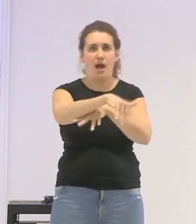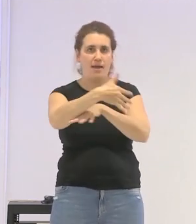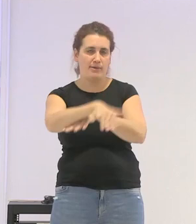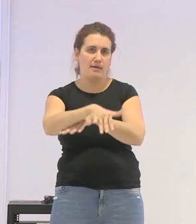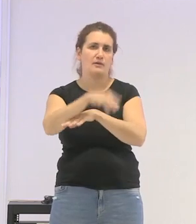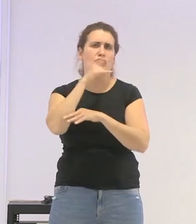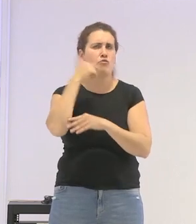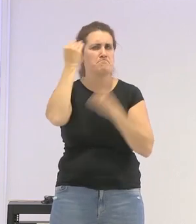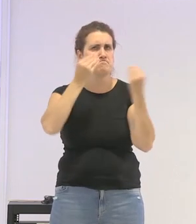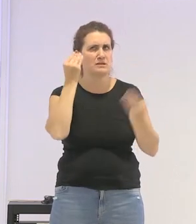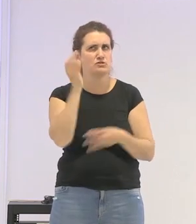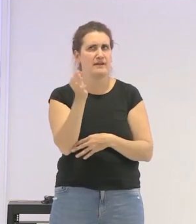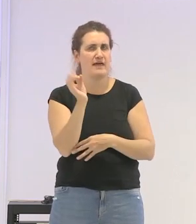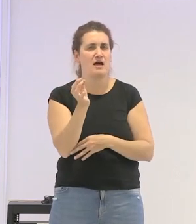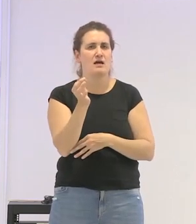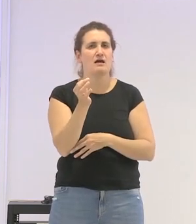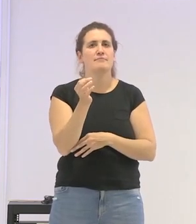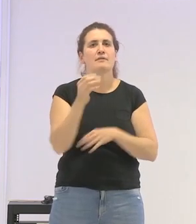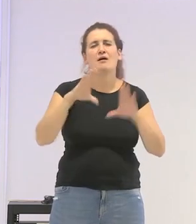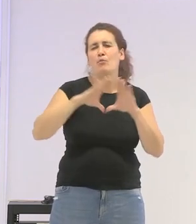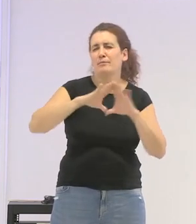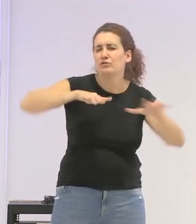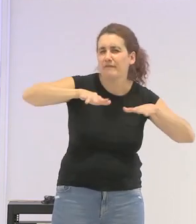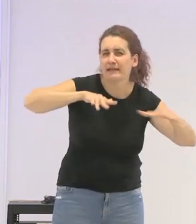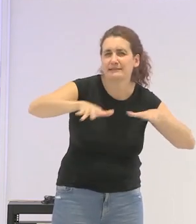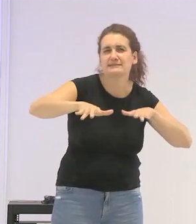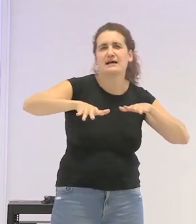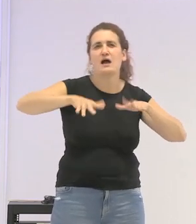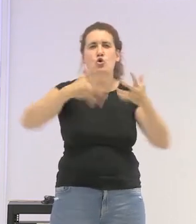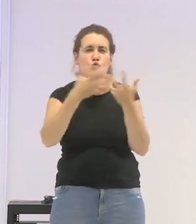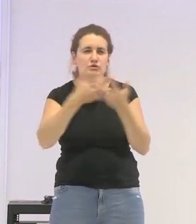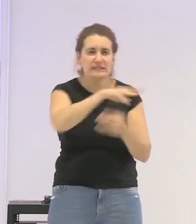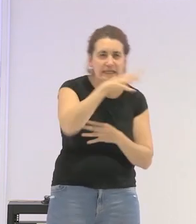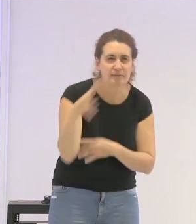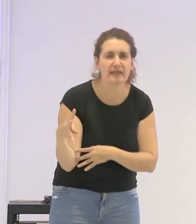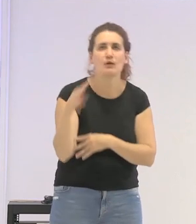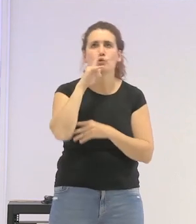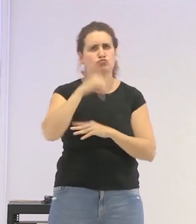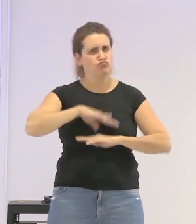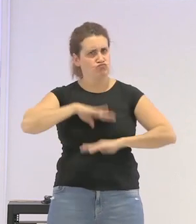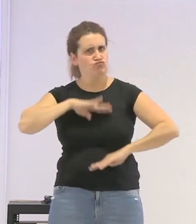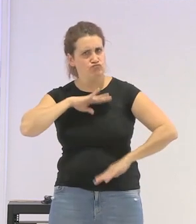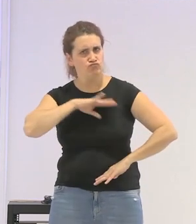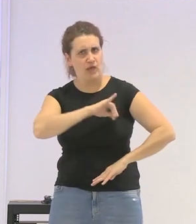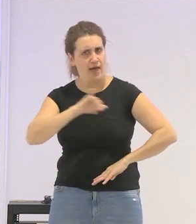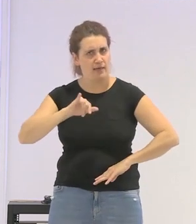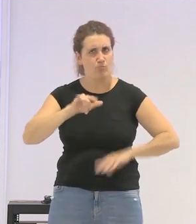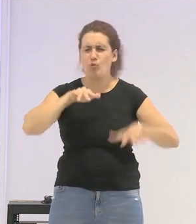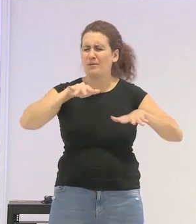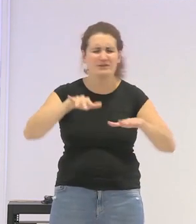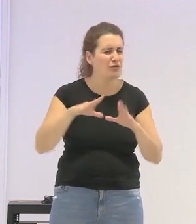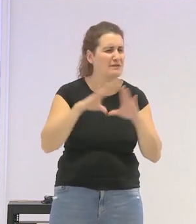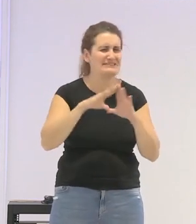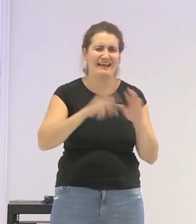sentido yo sí que creo que el movimiento feminista, que las luchas LGTBI pues tienen como una capacidad, bueno, sobre todo el movimiento feminista, una capacidad